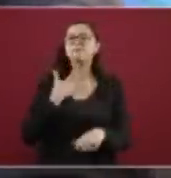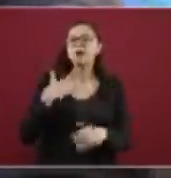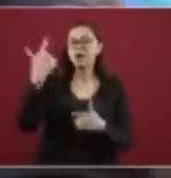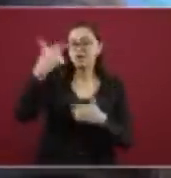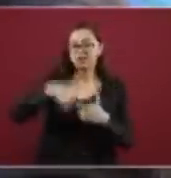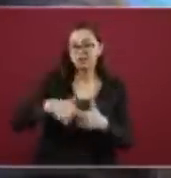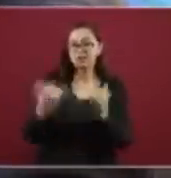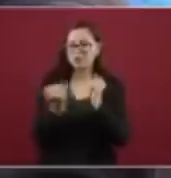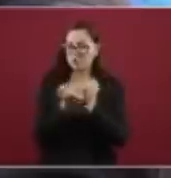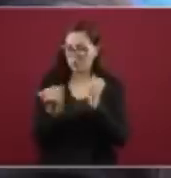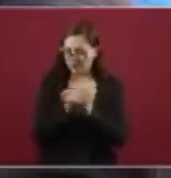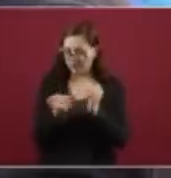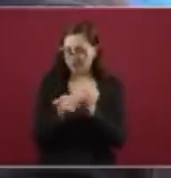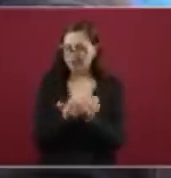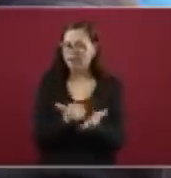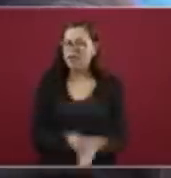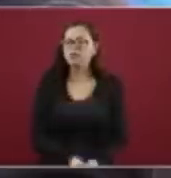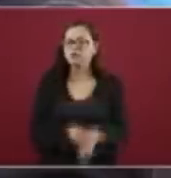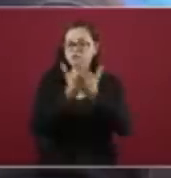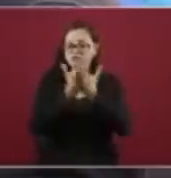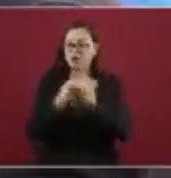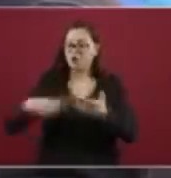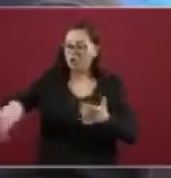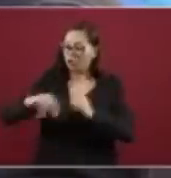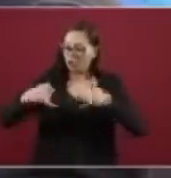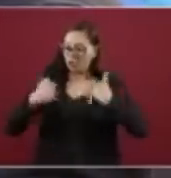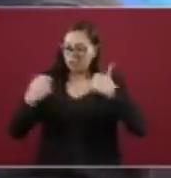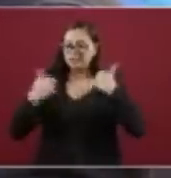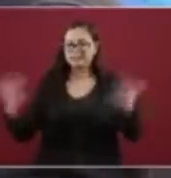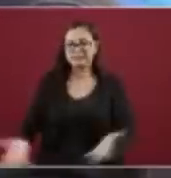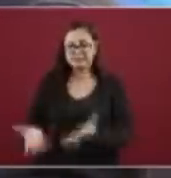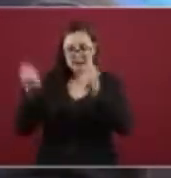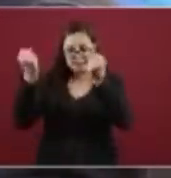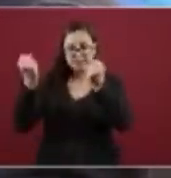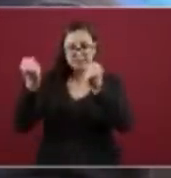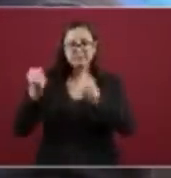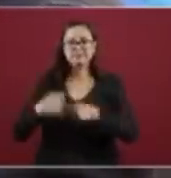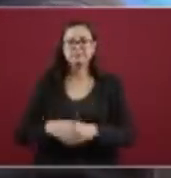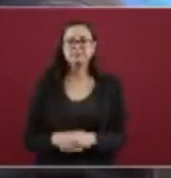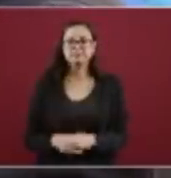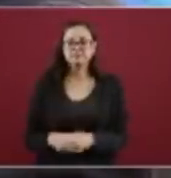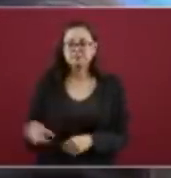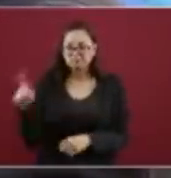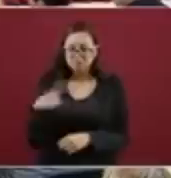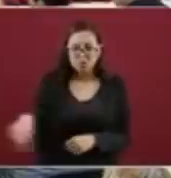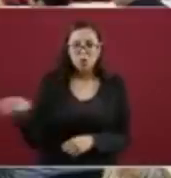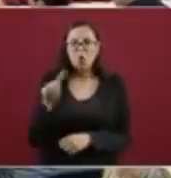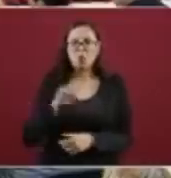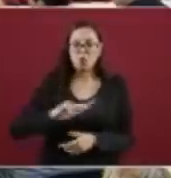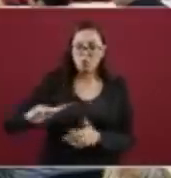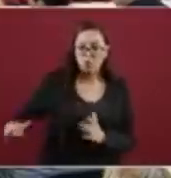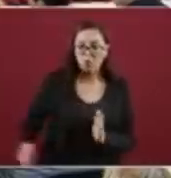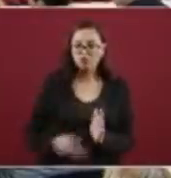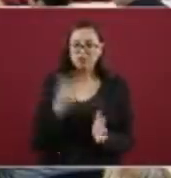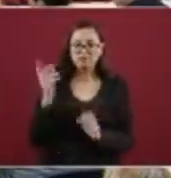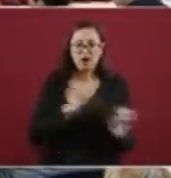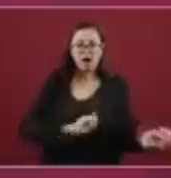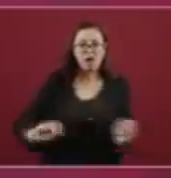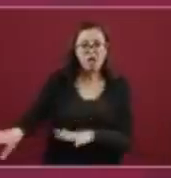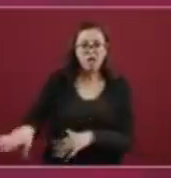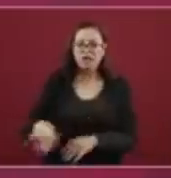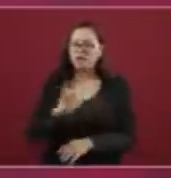ayuden todos. Vamos a rescatar a los jóvenes, de nunca más darle la espalda a los